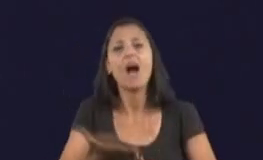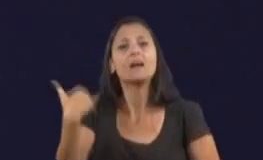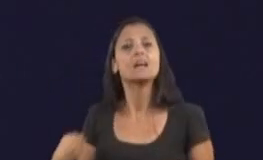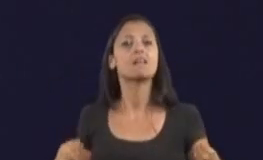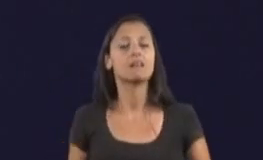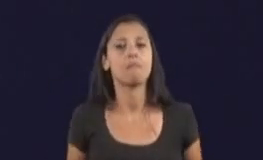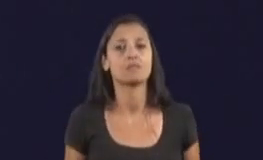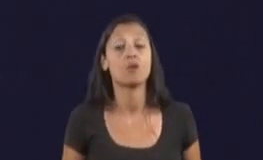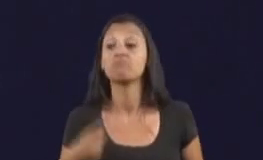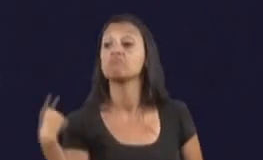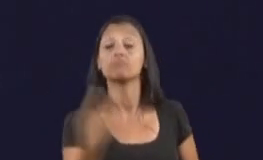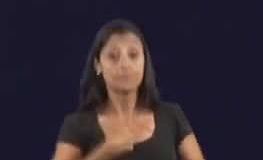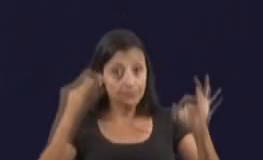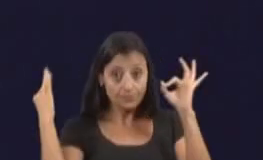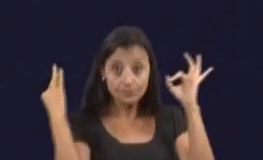Simplemente, bueno, llegamos